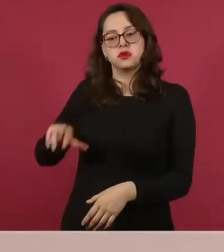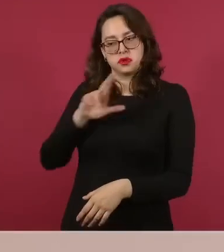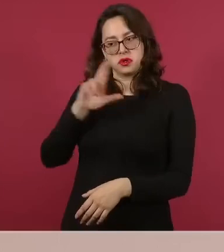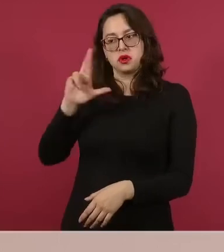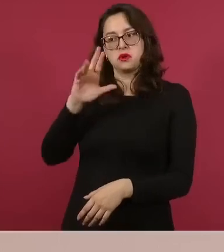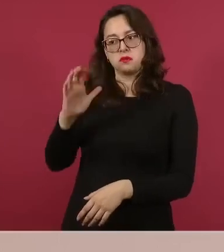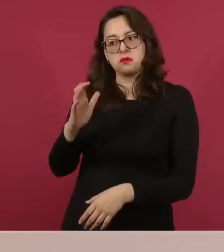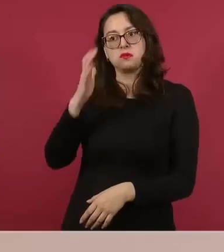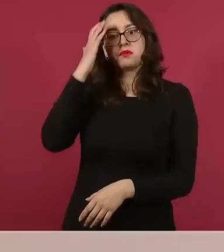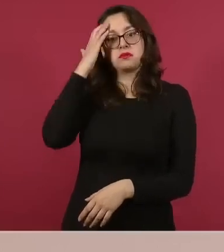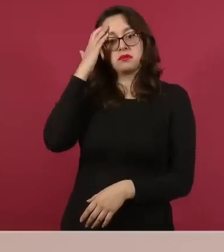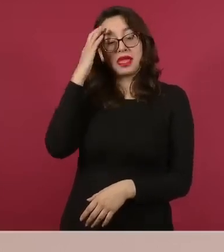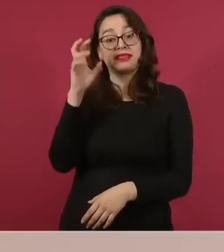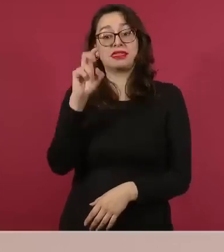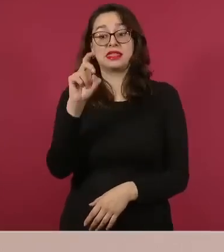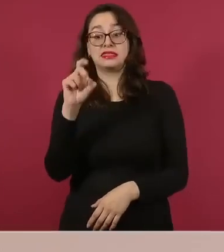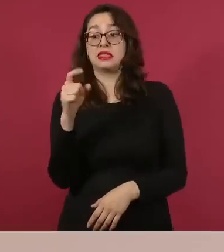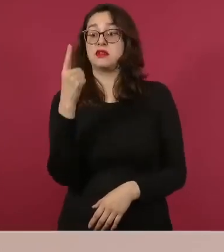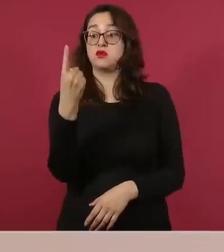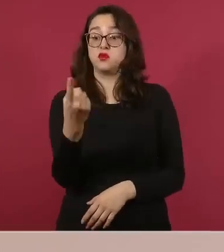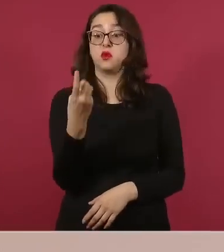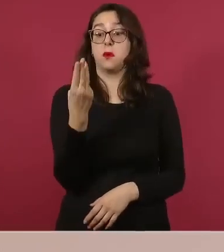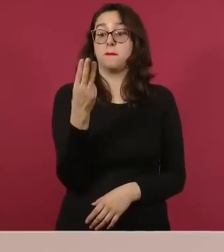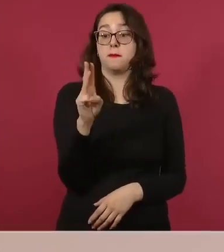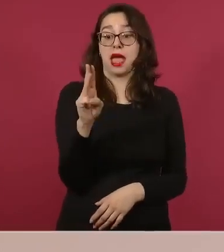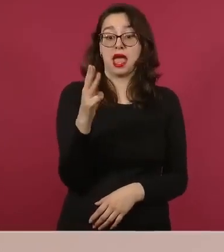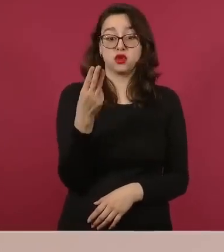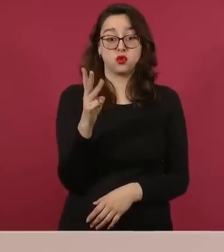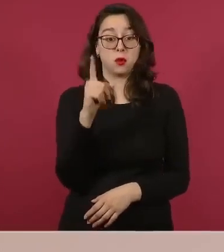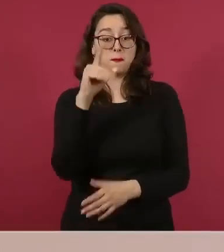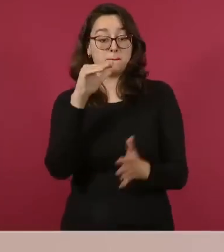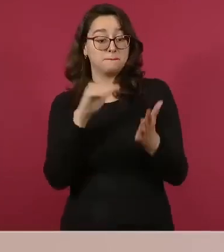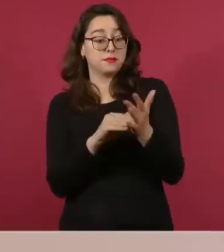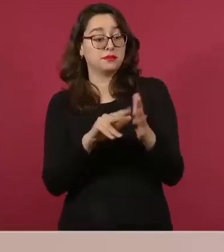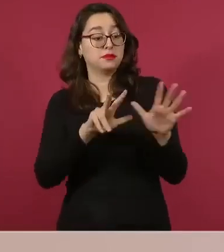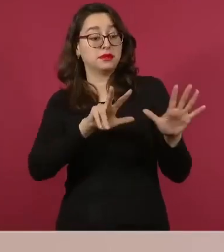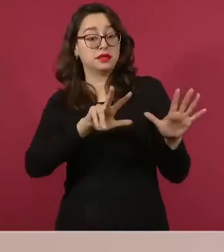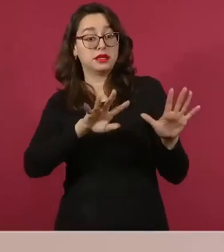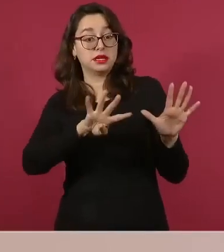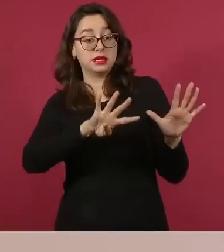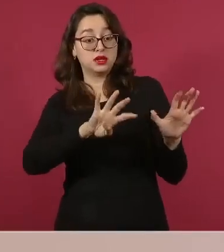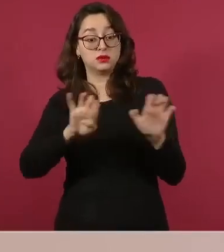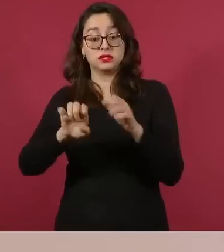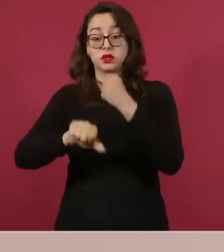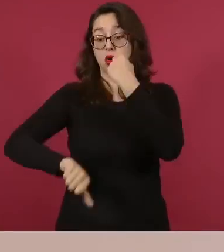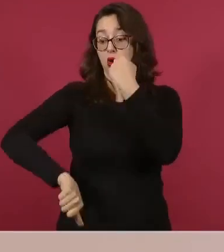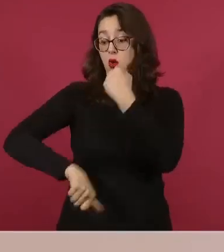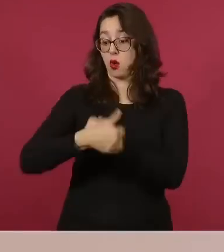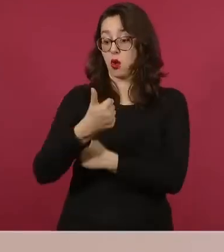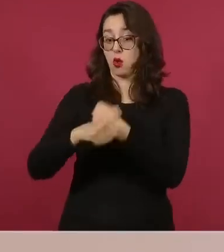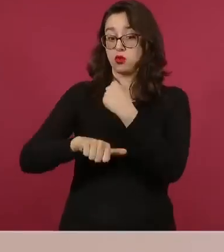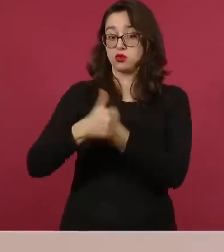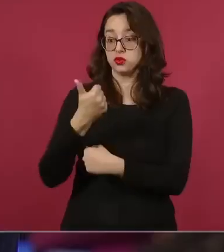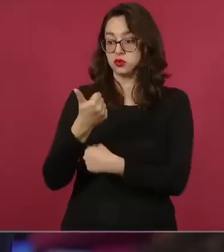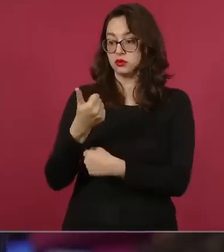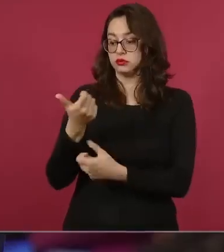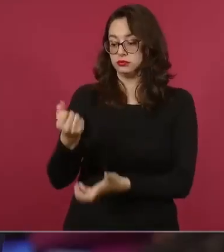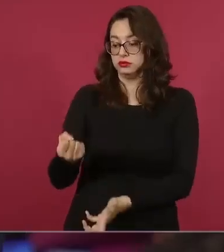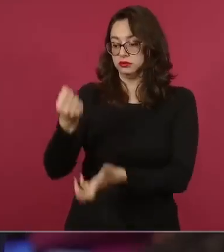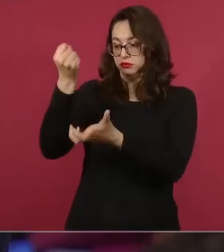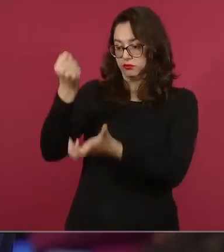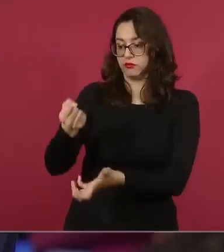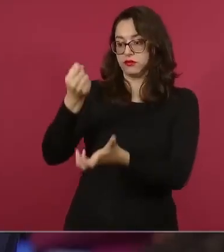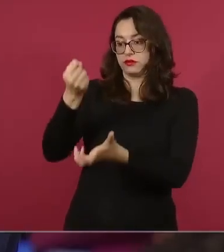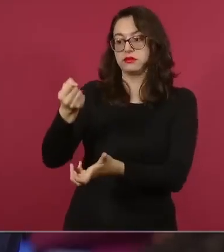del 31 de mayo de 1911, se lo devolvió, se lo entregó a Gustavo A.